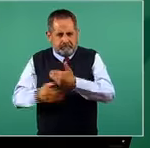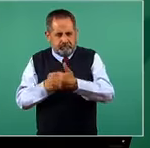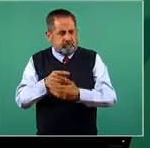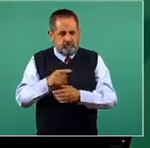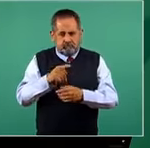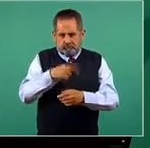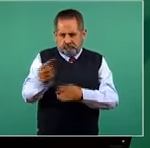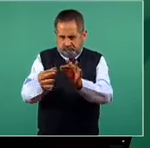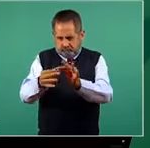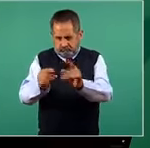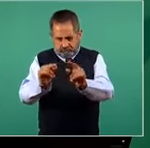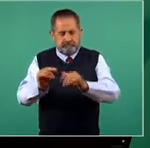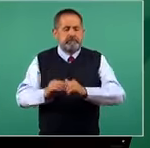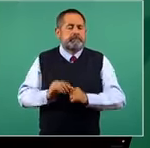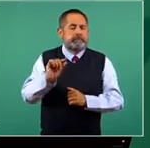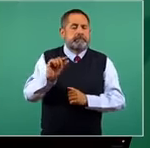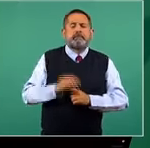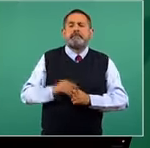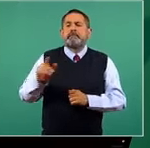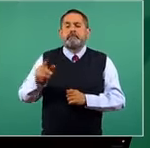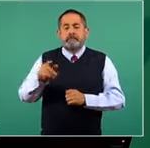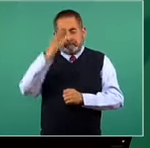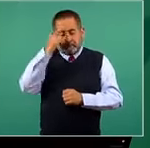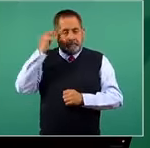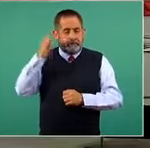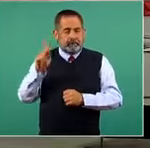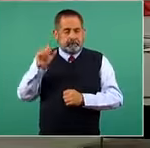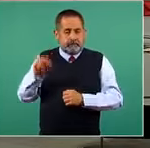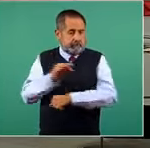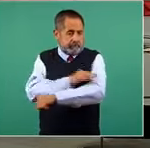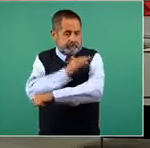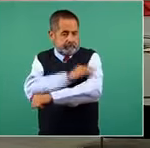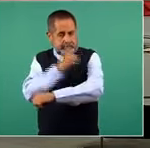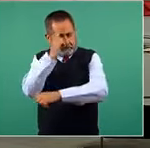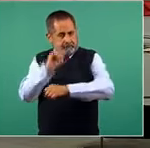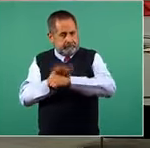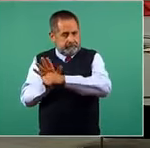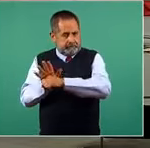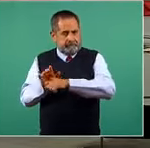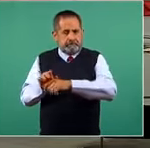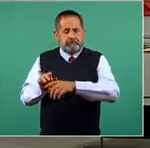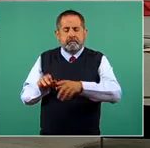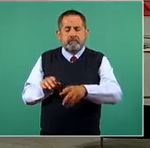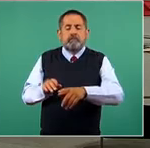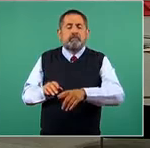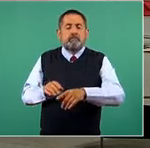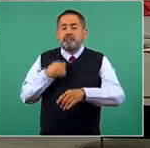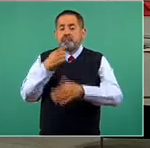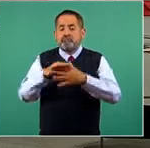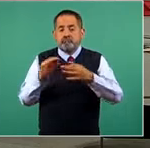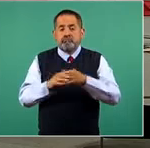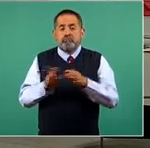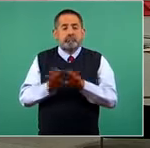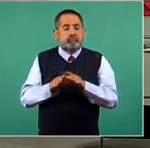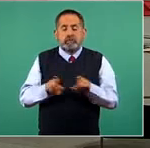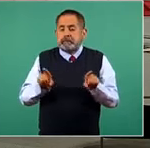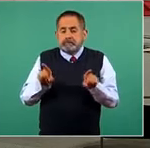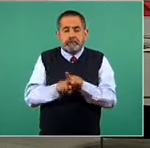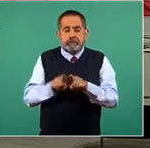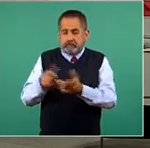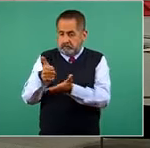regreso a los hospitales, cuando presentamos el programa de vacunación COVID, planteamos que íbamos a avanzar simultáneamente